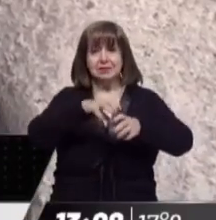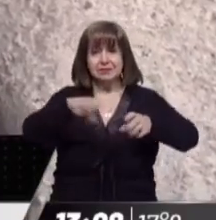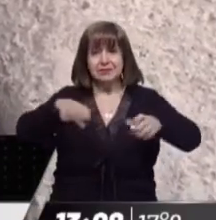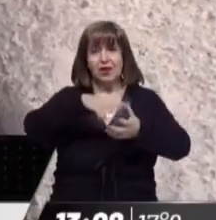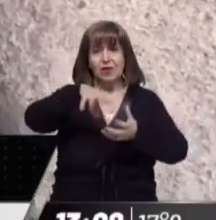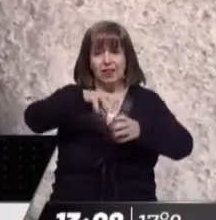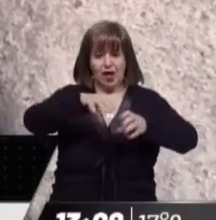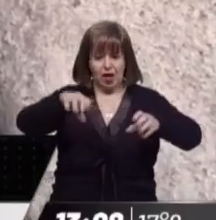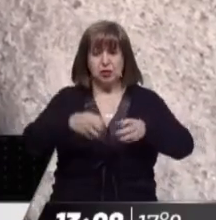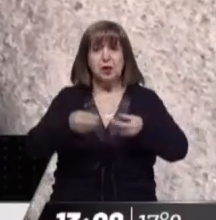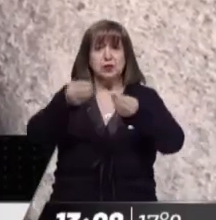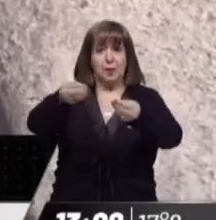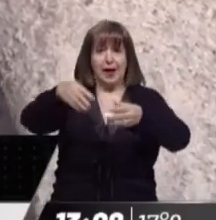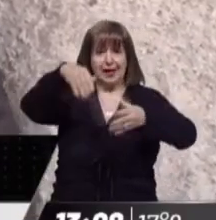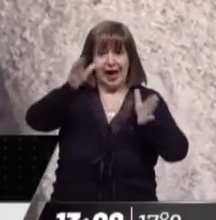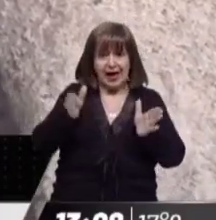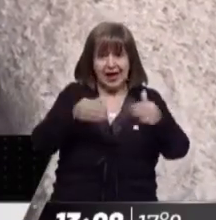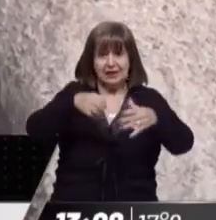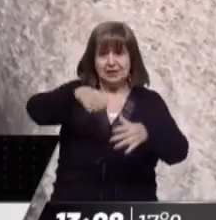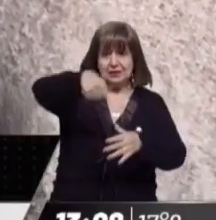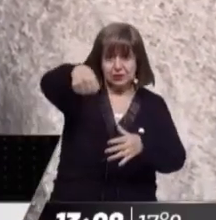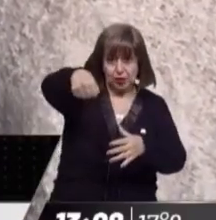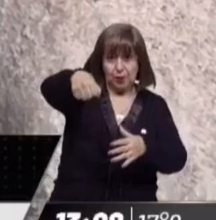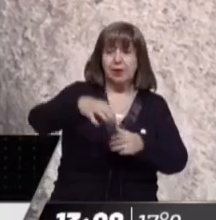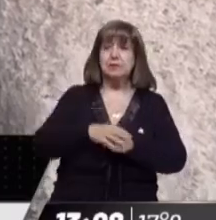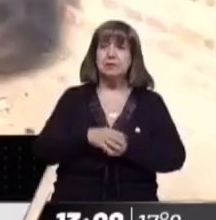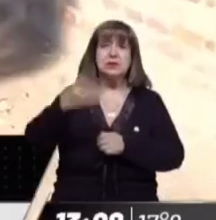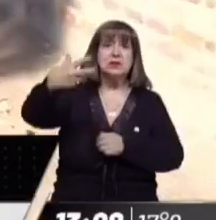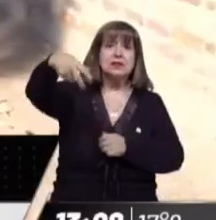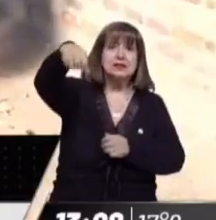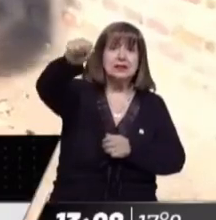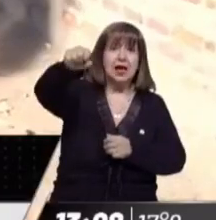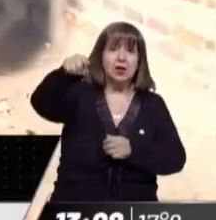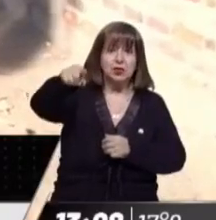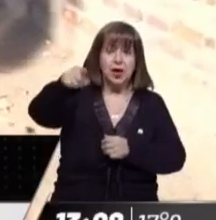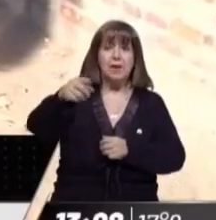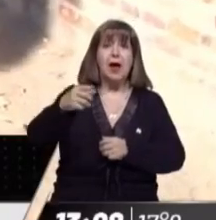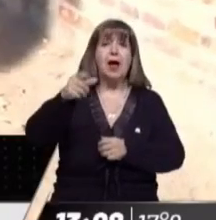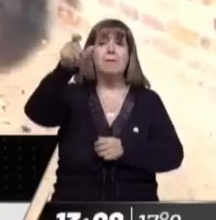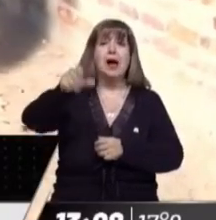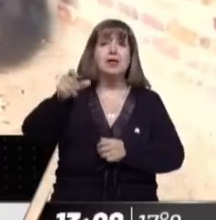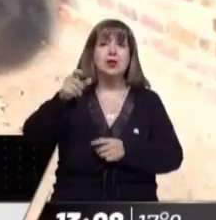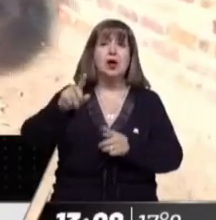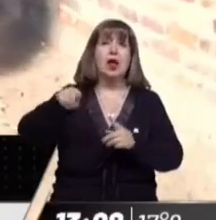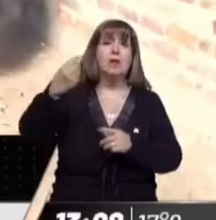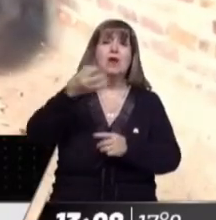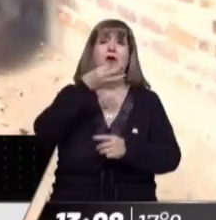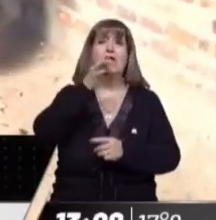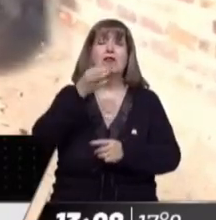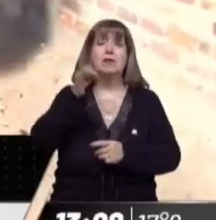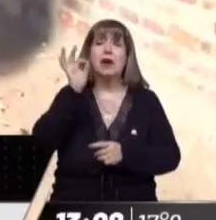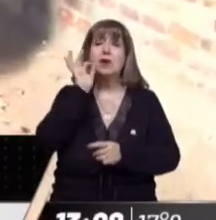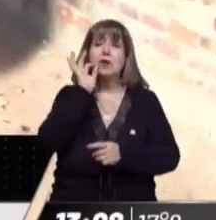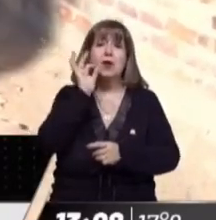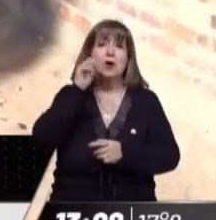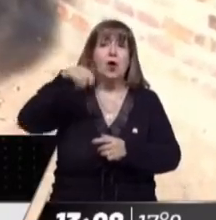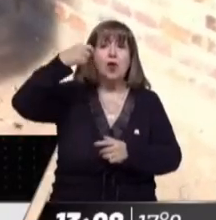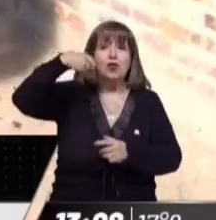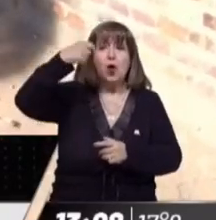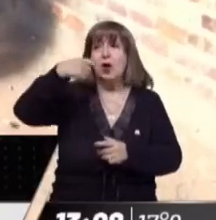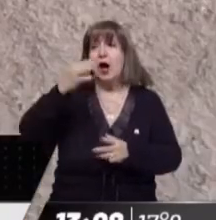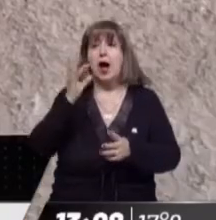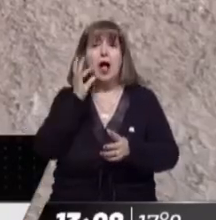qué se tendría que interesar también en ayudar a las madres a formarlas me decía que es una práctica común que se vendan los alimentos